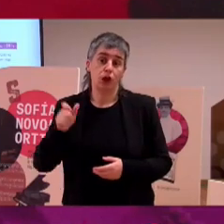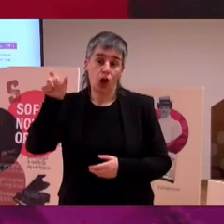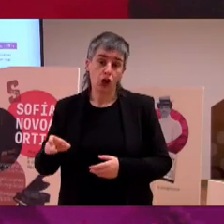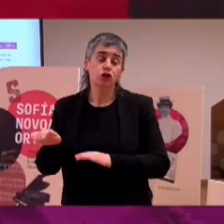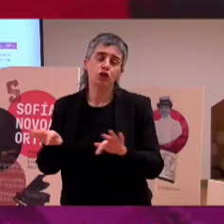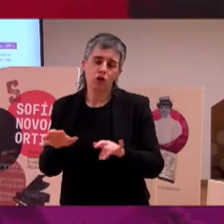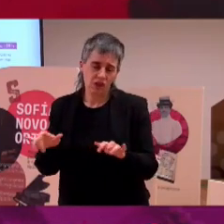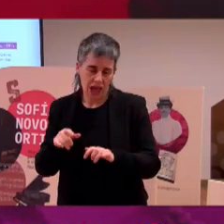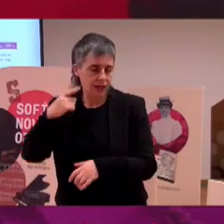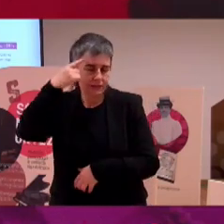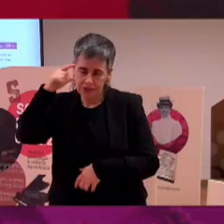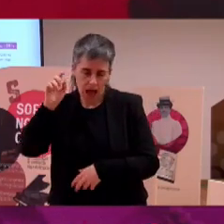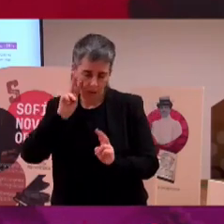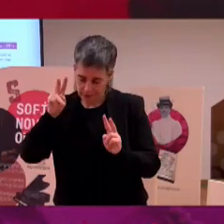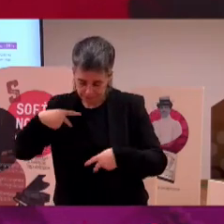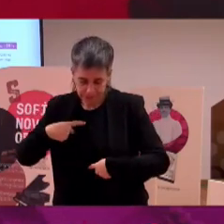carácter,